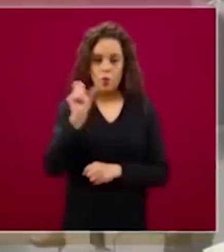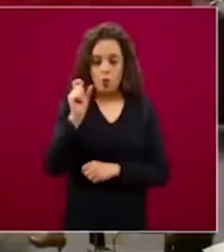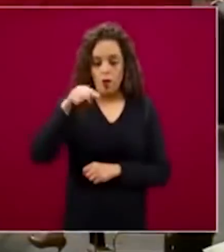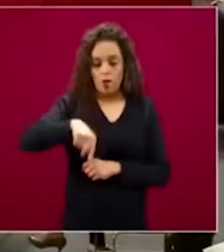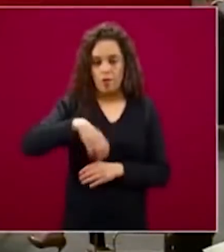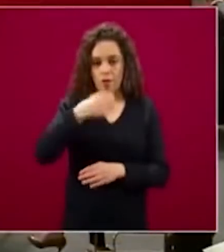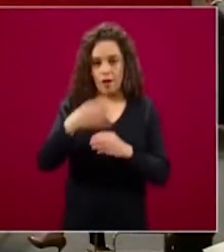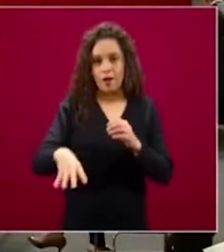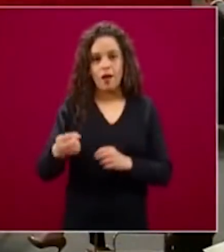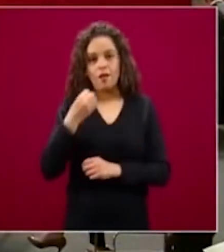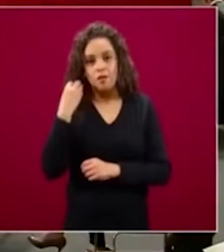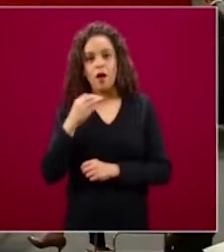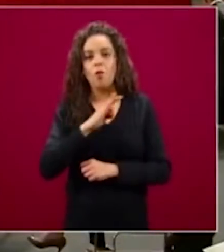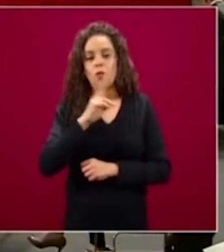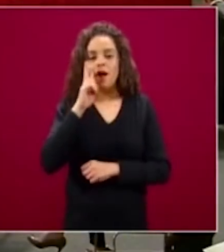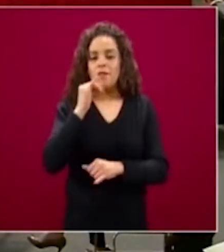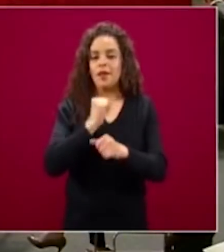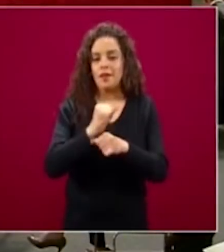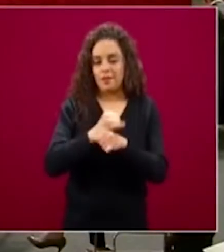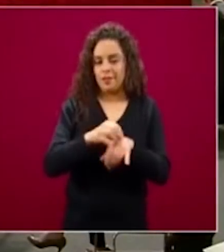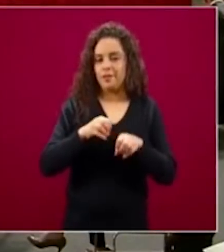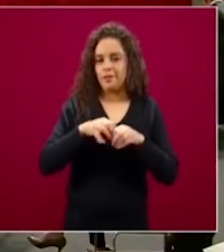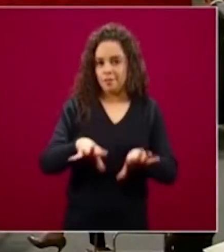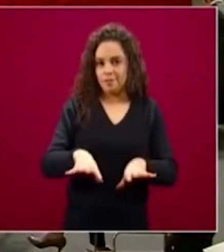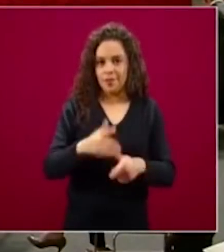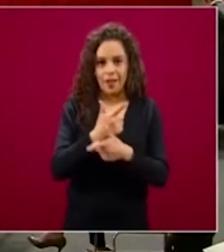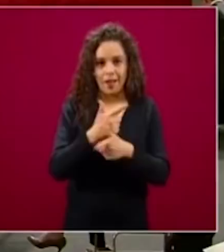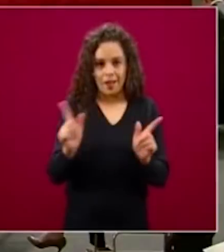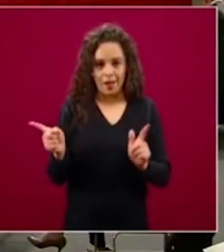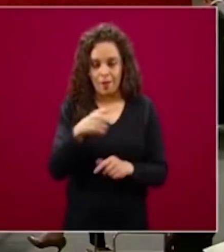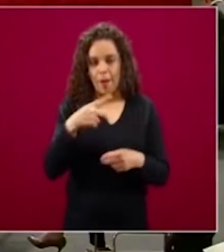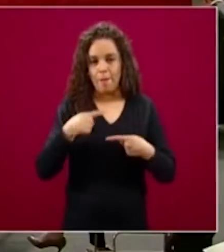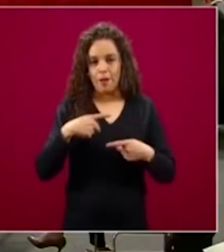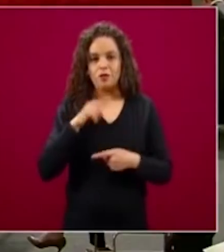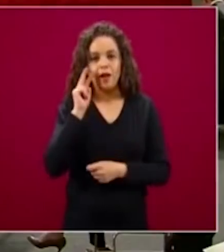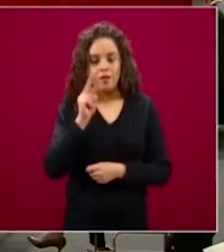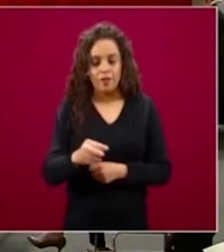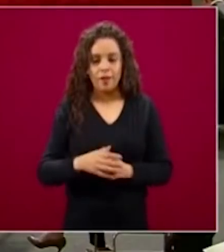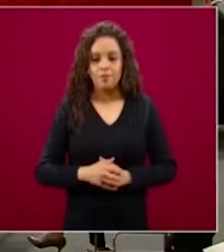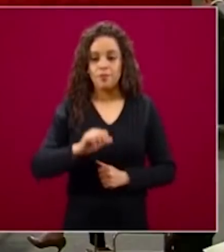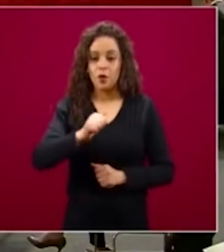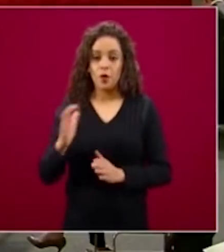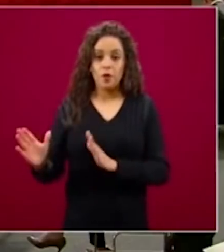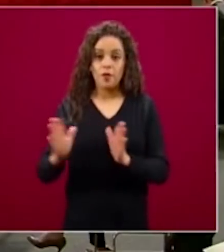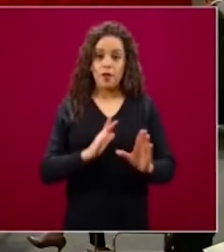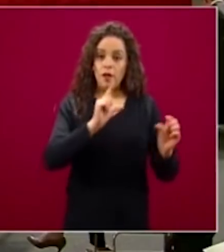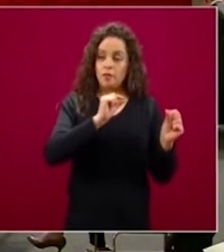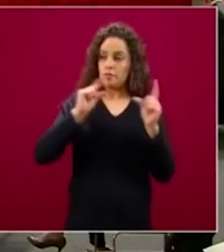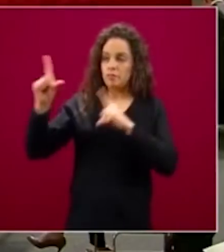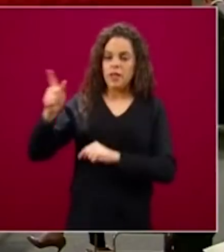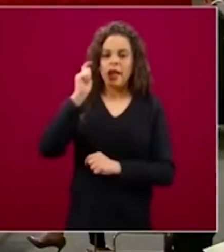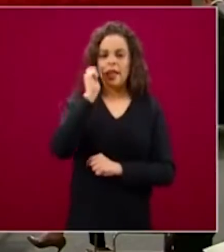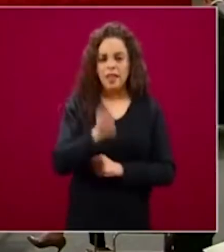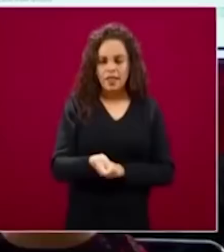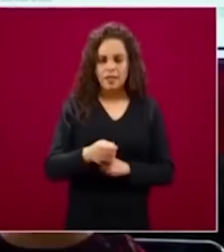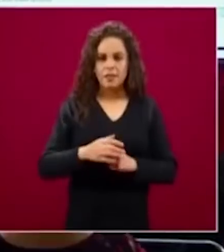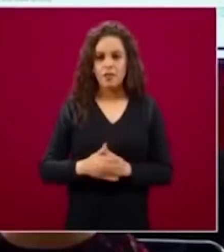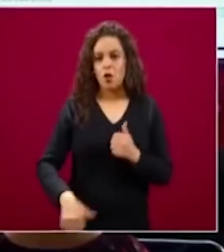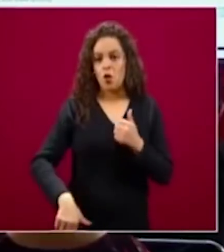cada noche. Veamos la siguiente diapositiva. Es precisamente la distribución de las